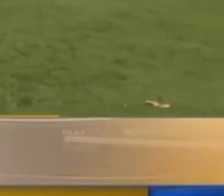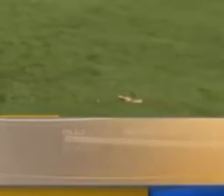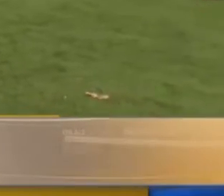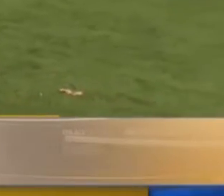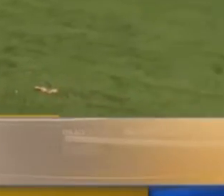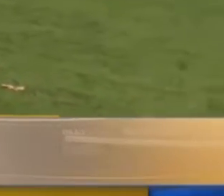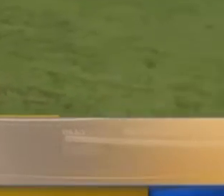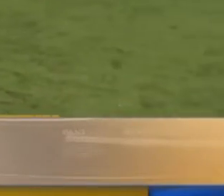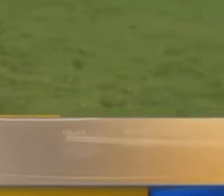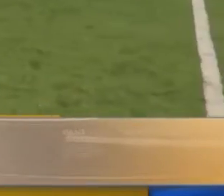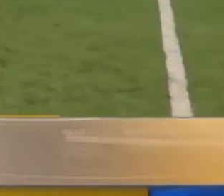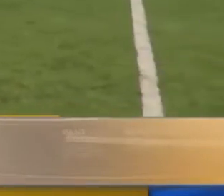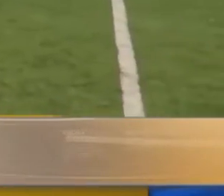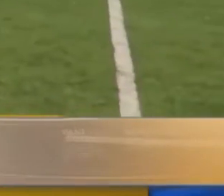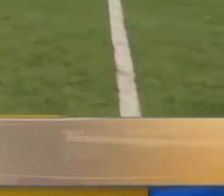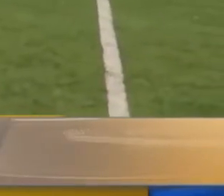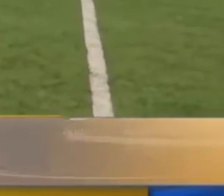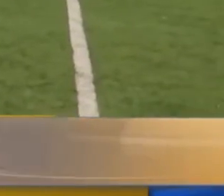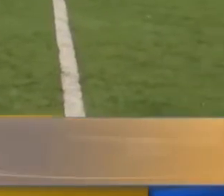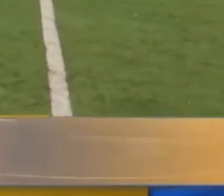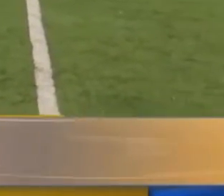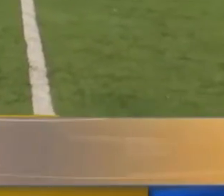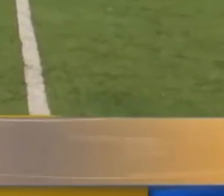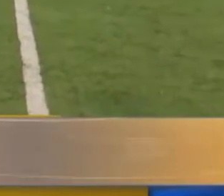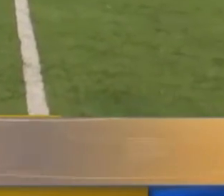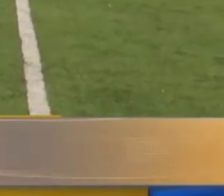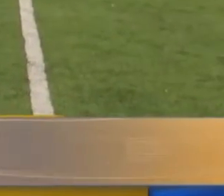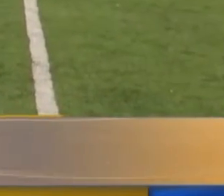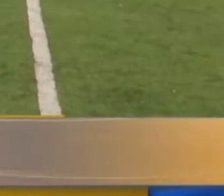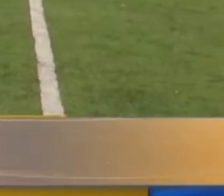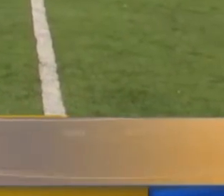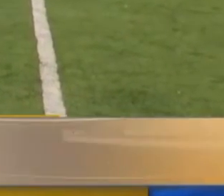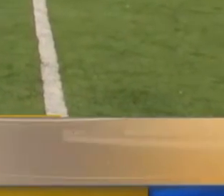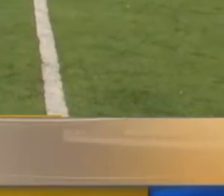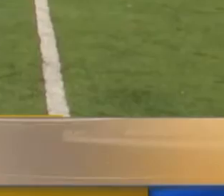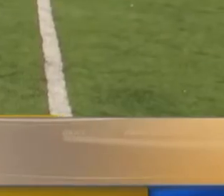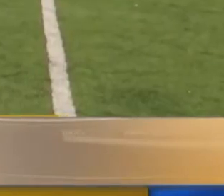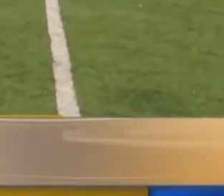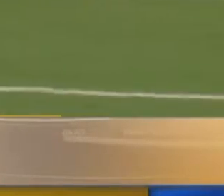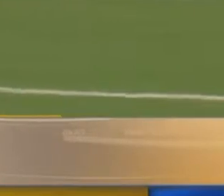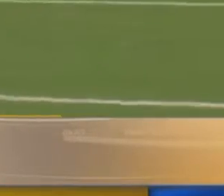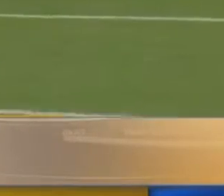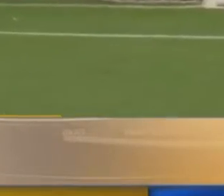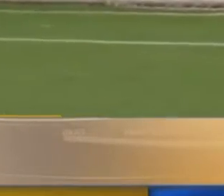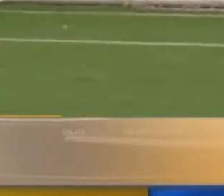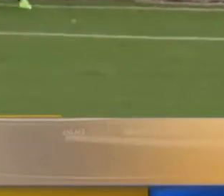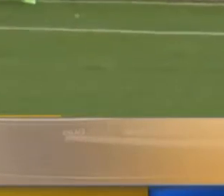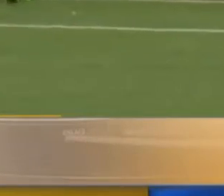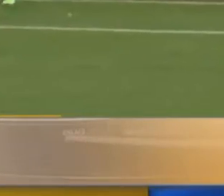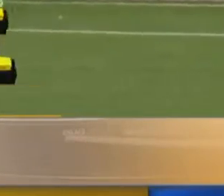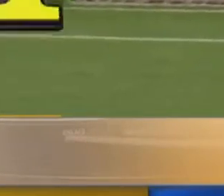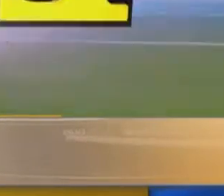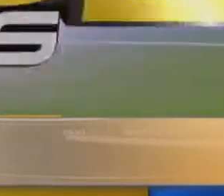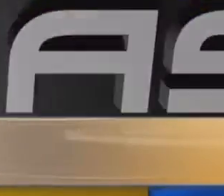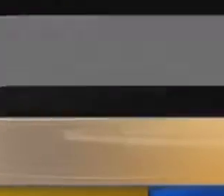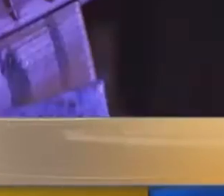deportes, las mujeres ahora son las protagonistas del buen fútbol, las buenas jugadas y los goles en esta disciplina